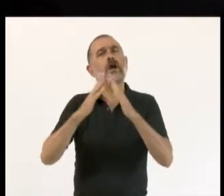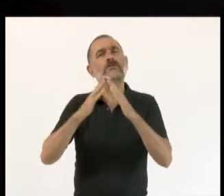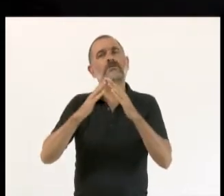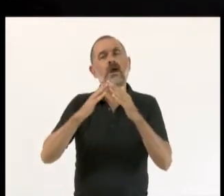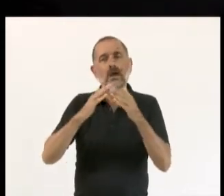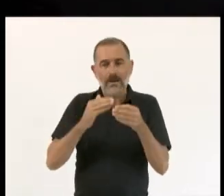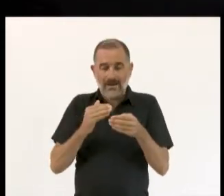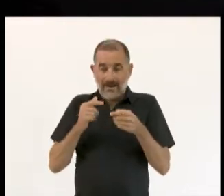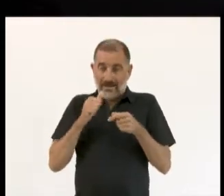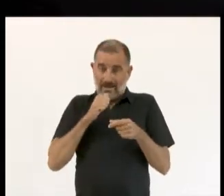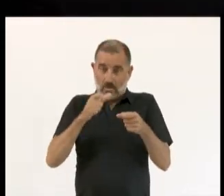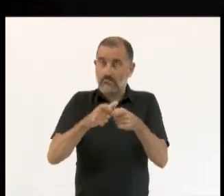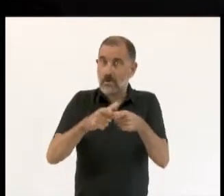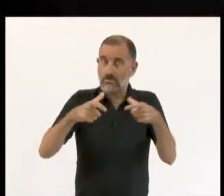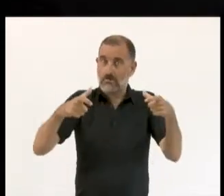laguna comenzó a crecer.